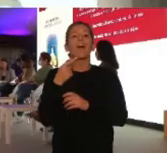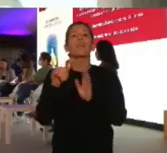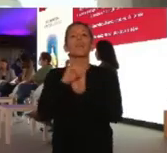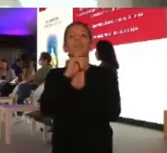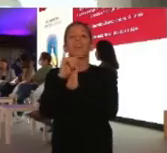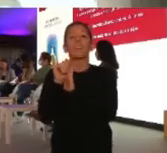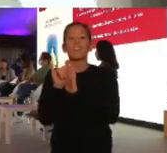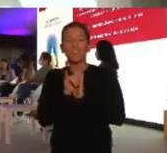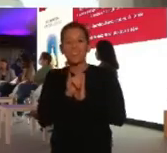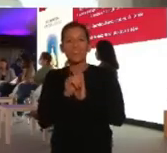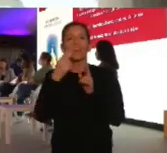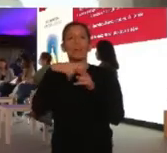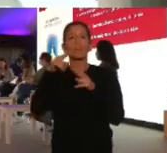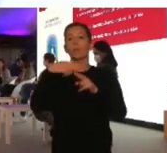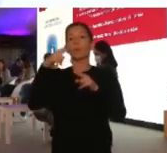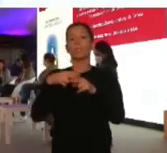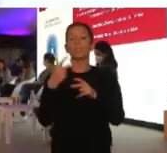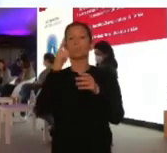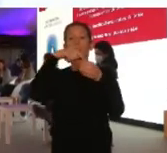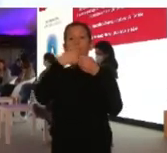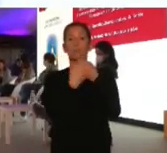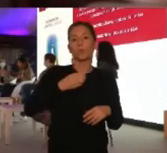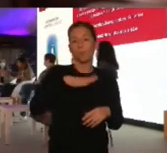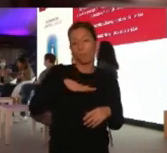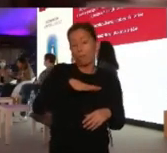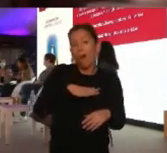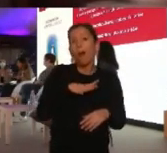cidadán, coas políticas municipais.